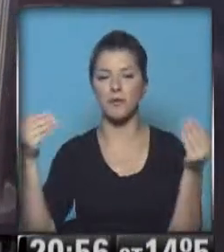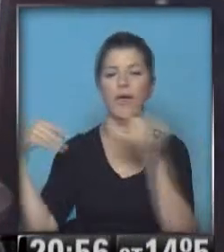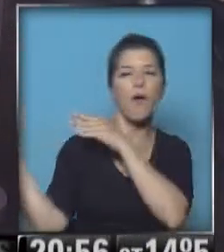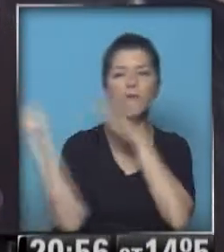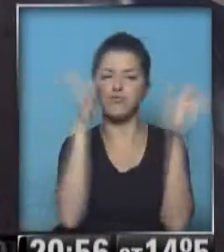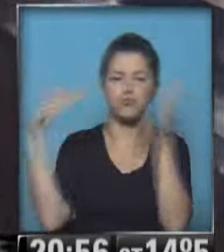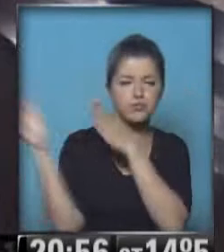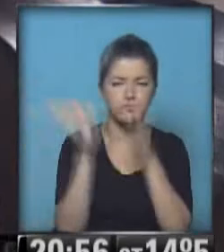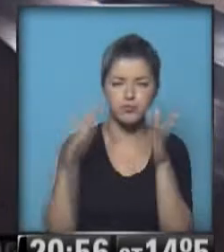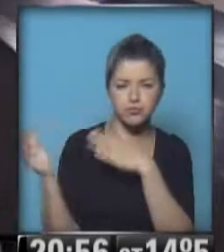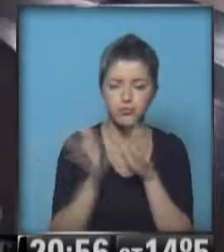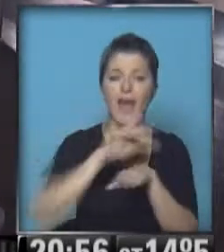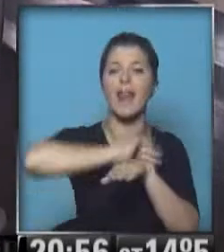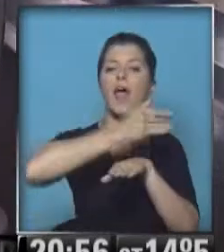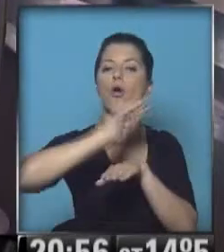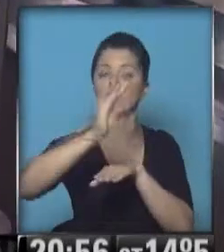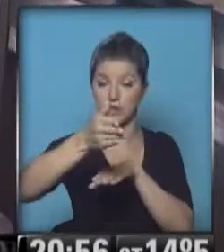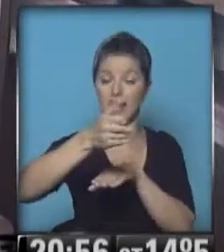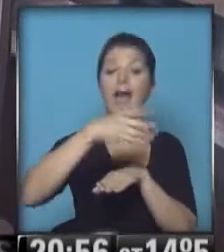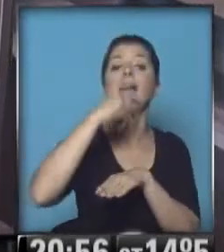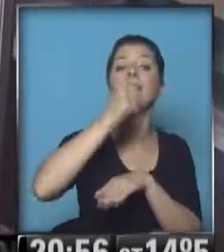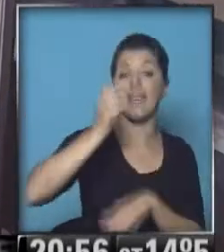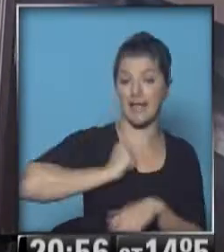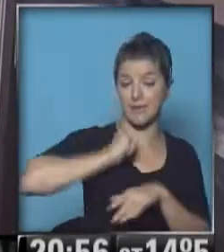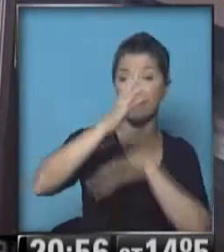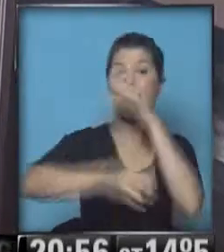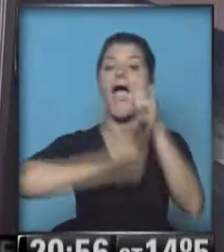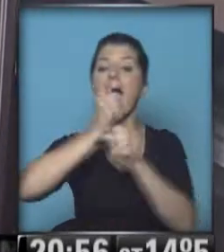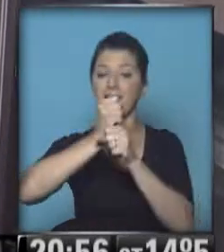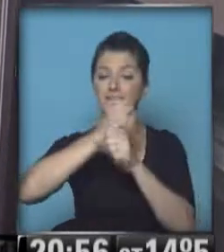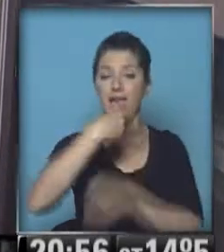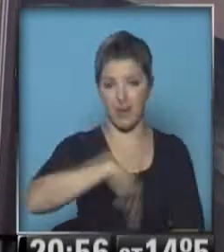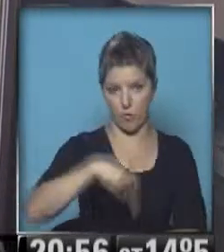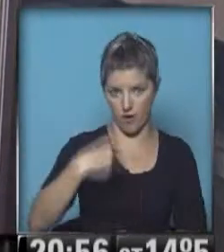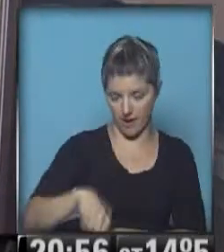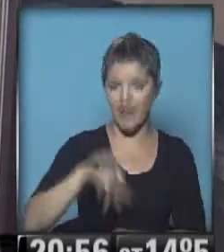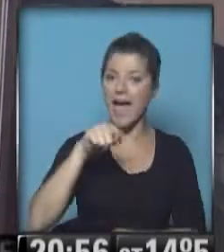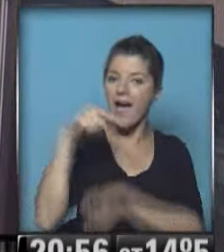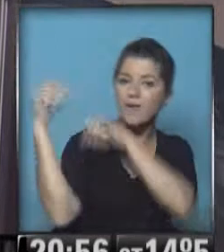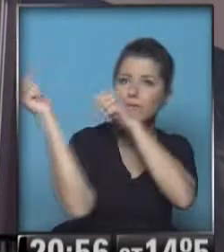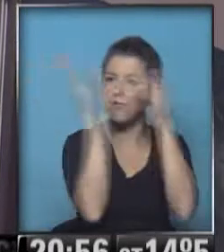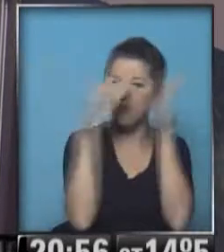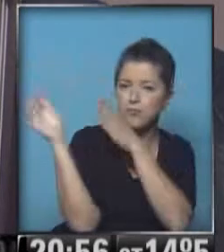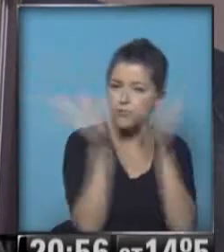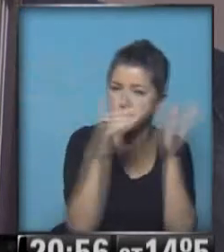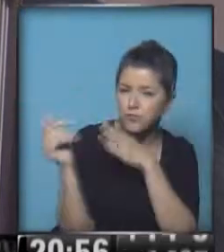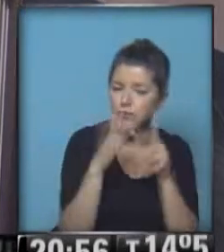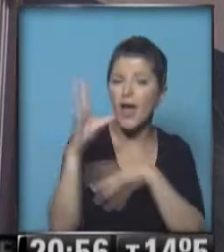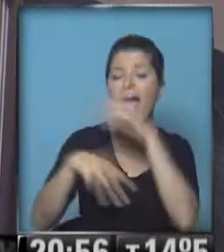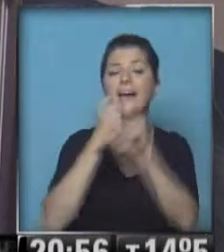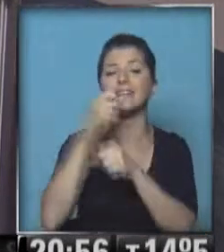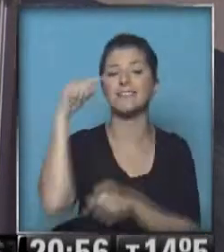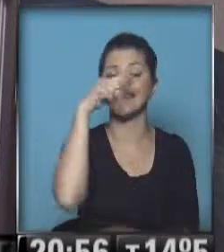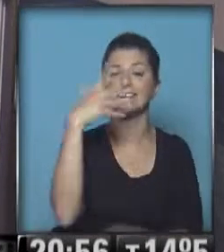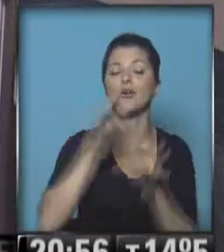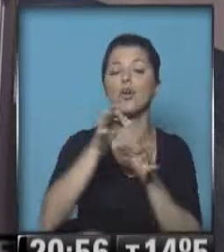con ráfagas en toda la zona cordillerana que va desde Catamarca hasta la provincia de Neuquén. Allí los vientos soplan del oeste hasta 75 kilómetros